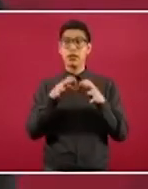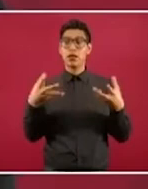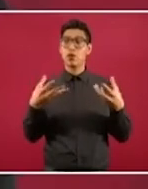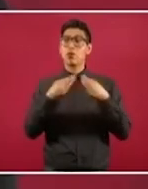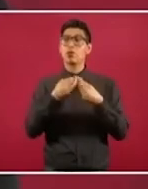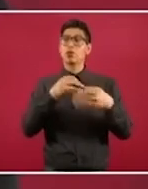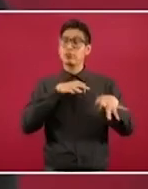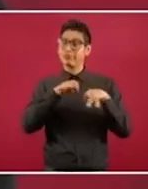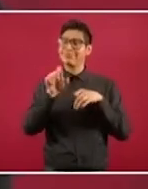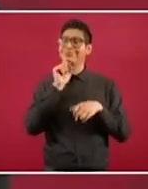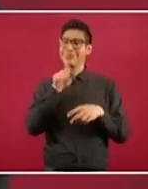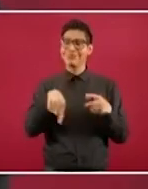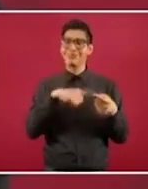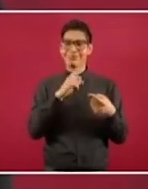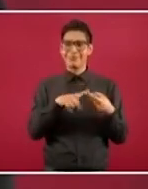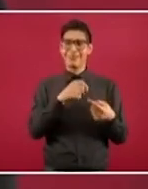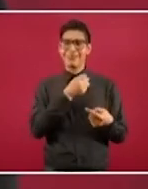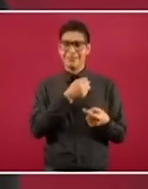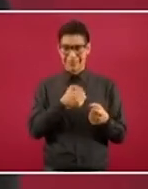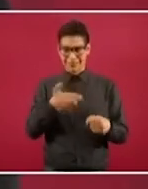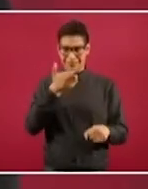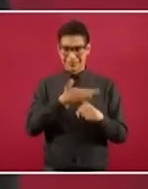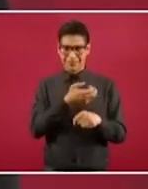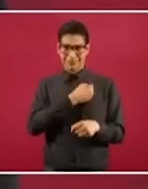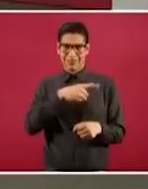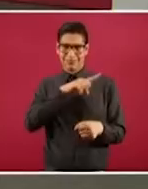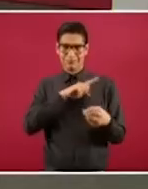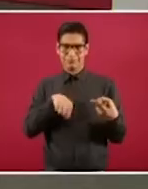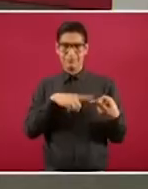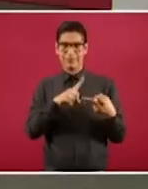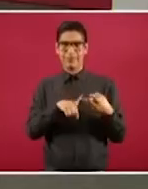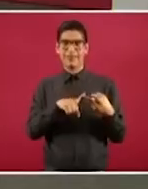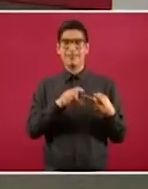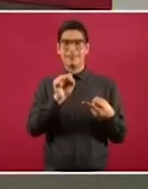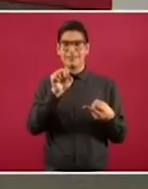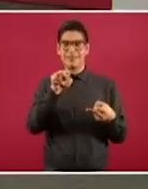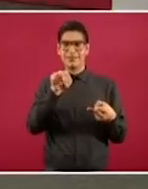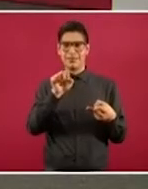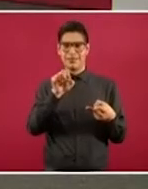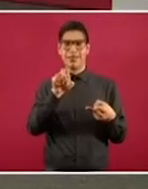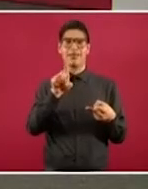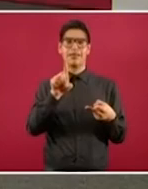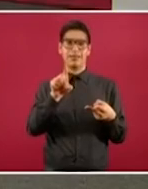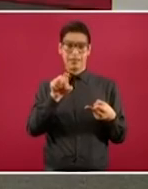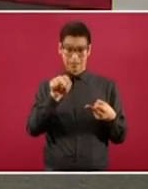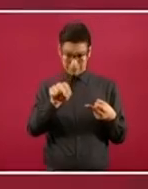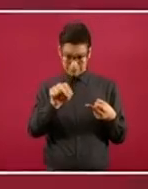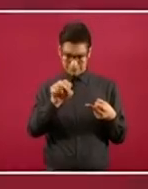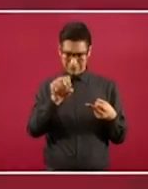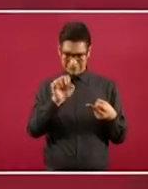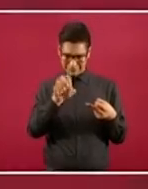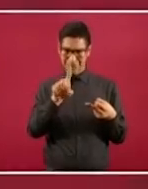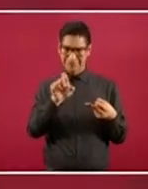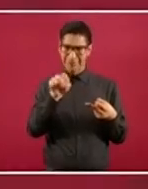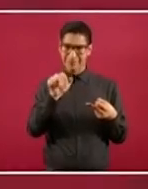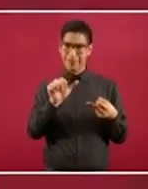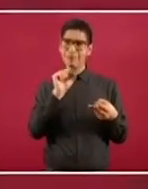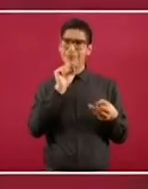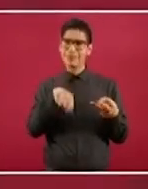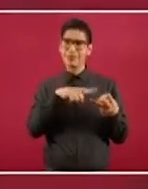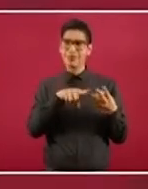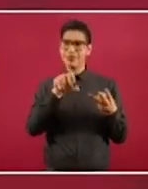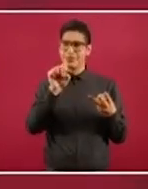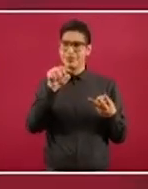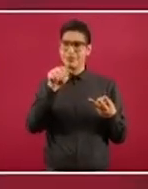la Secretaría de la Defensa, Secretaría de Marina, para la atención total del problema COVID-19